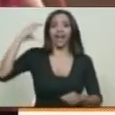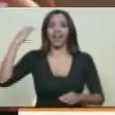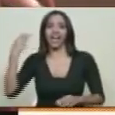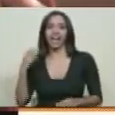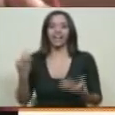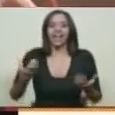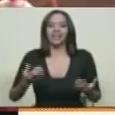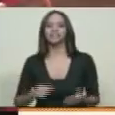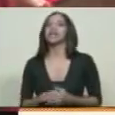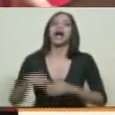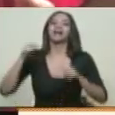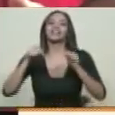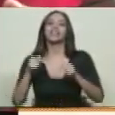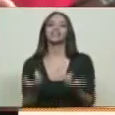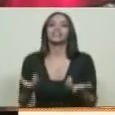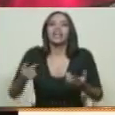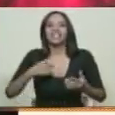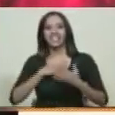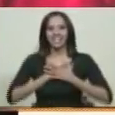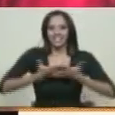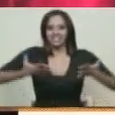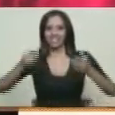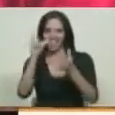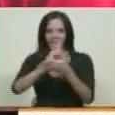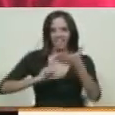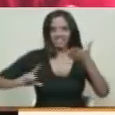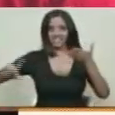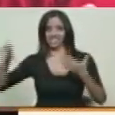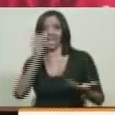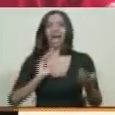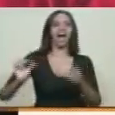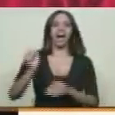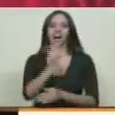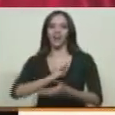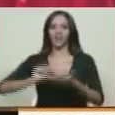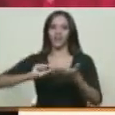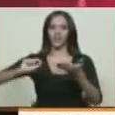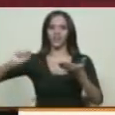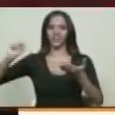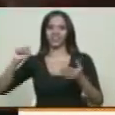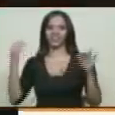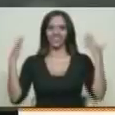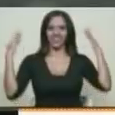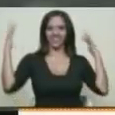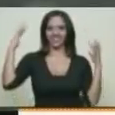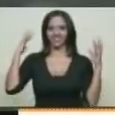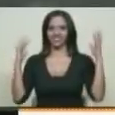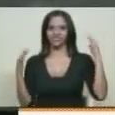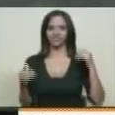están notados, y aquí le dejo la letra y el comero ya notado.